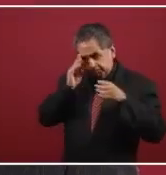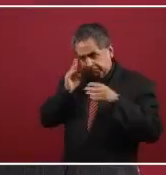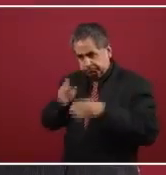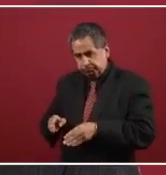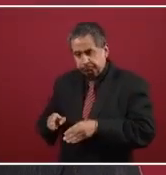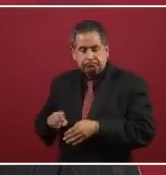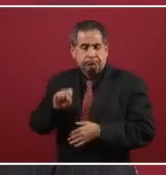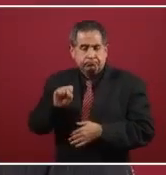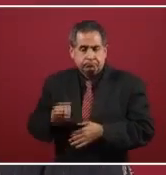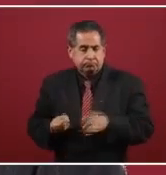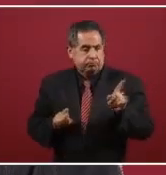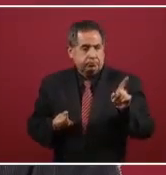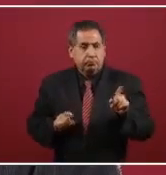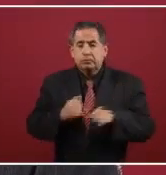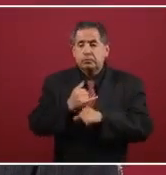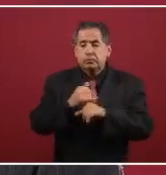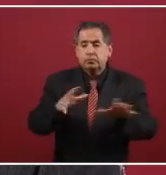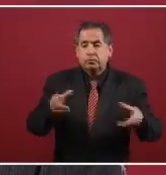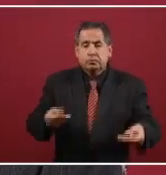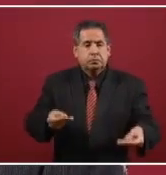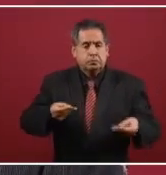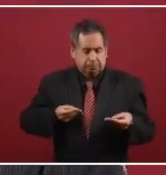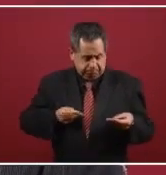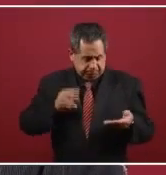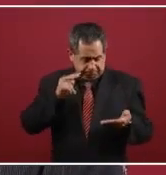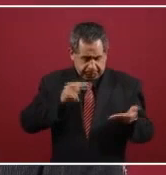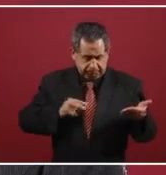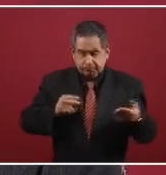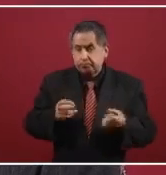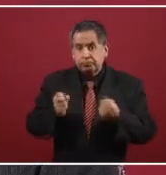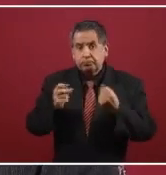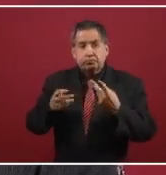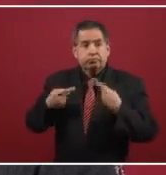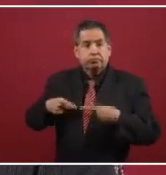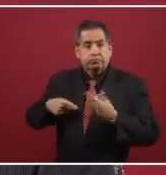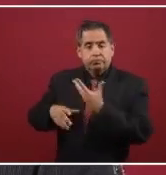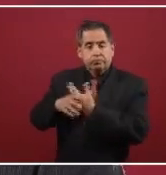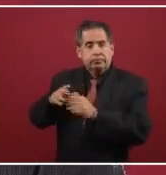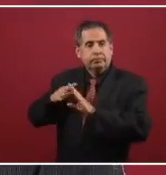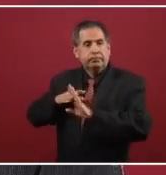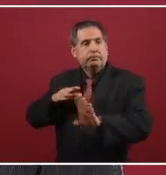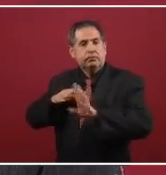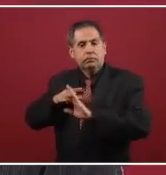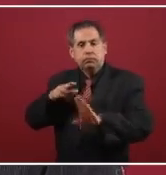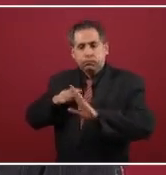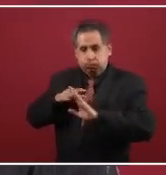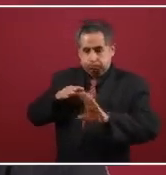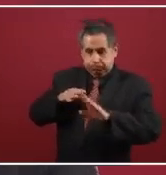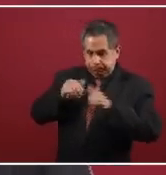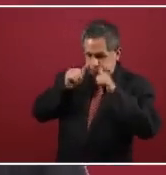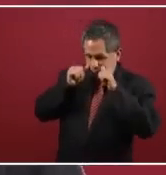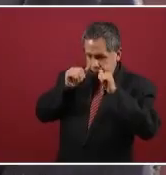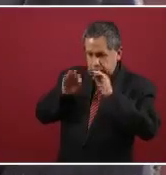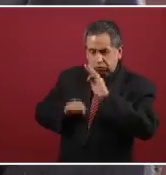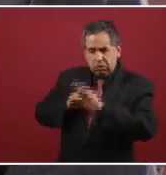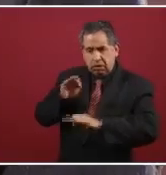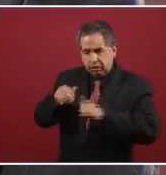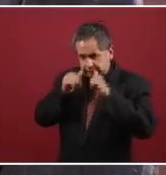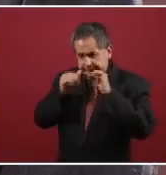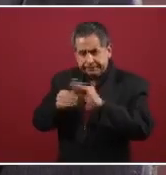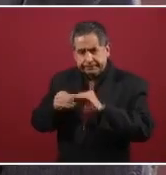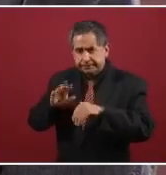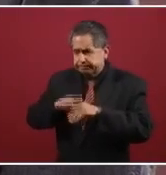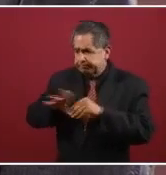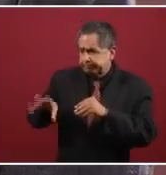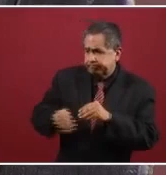Tengo el informe de que muchos migrantes están siendo atendidos y se están